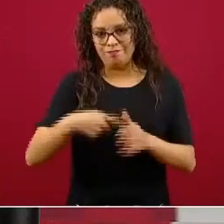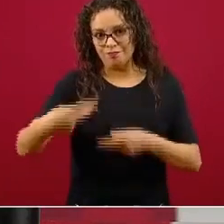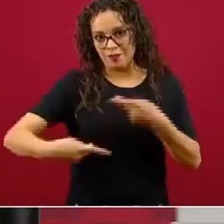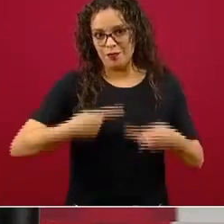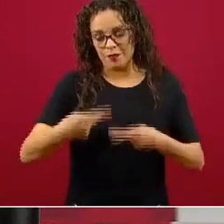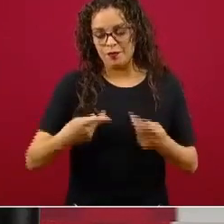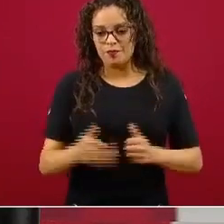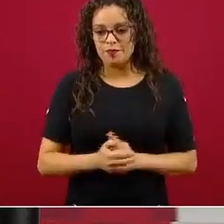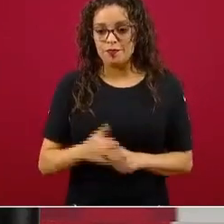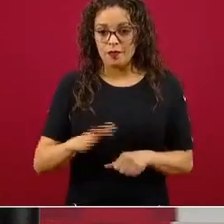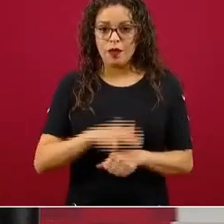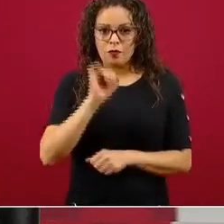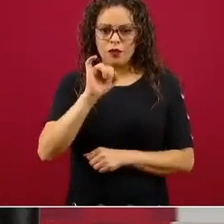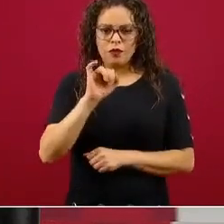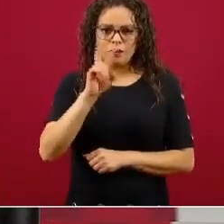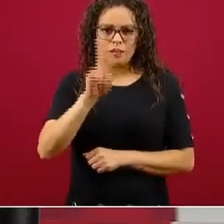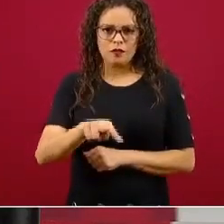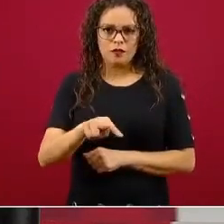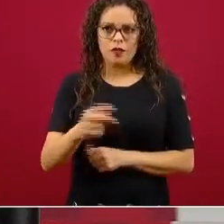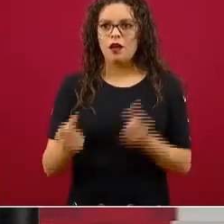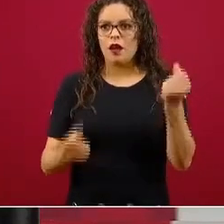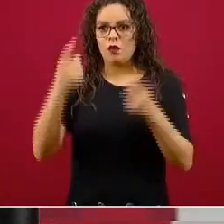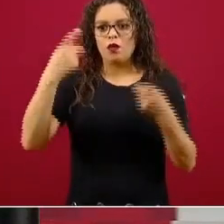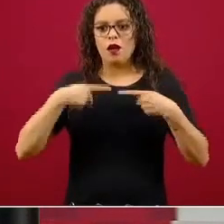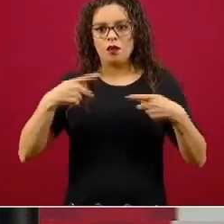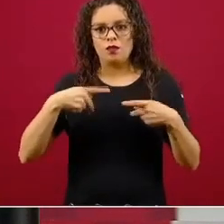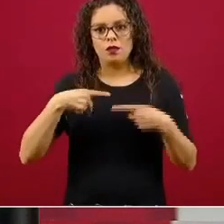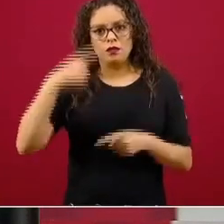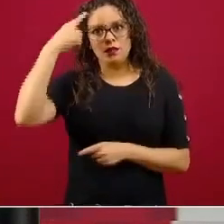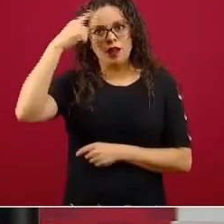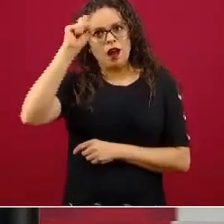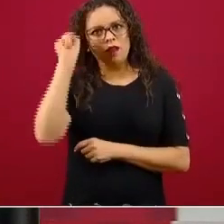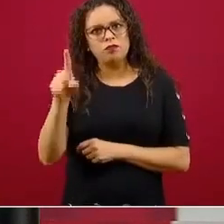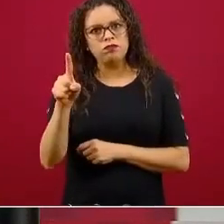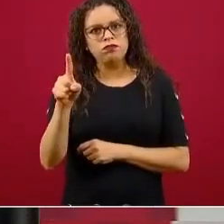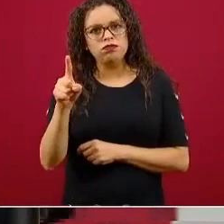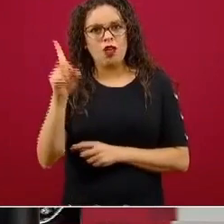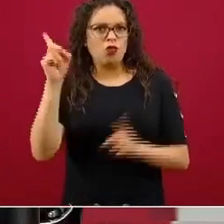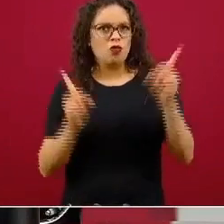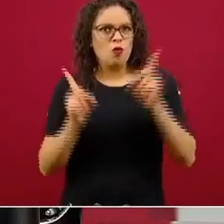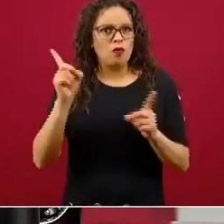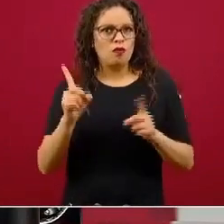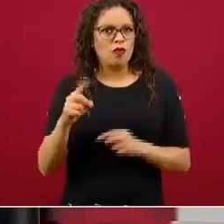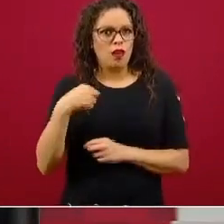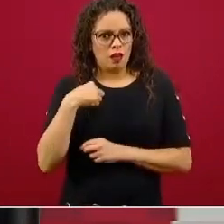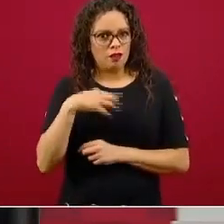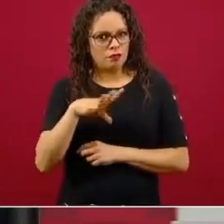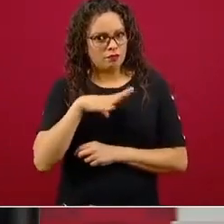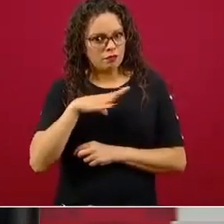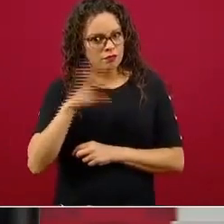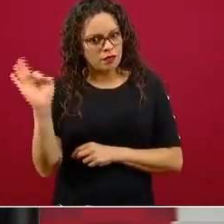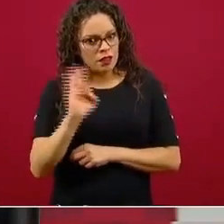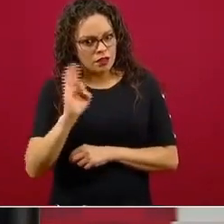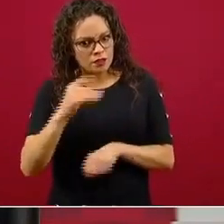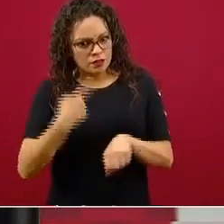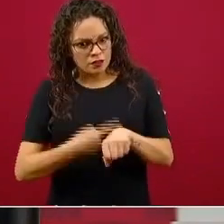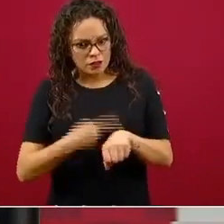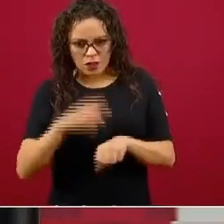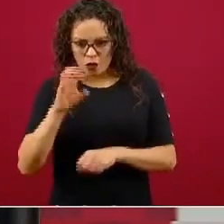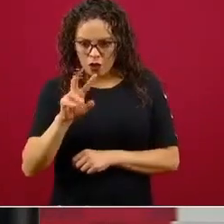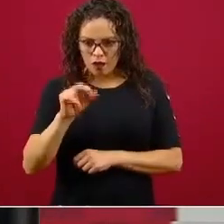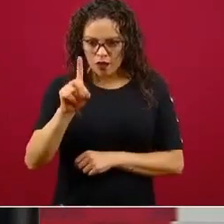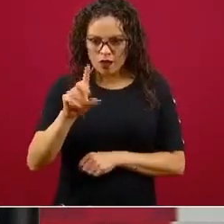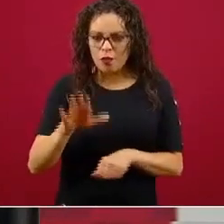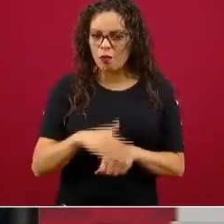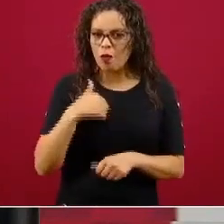hay personas que se hacen esta pregunta. ¿Tendré COVID? No siento nada, no tengo síntoma alguno. ¿Tendré